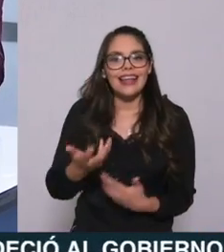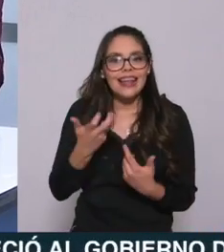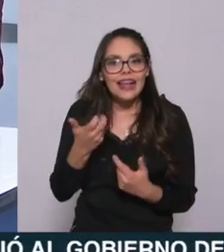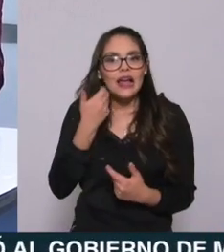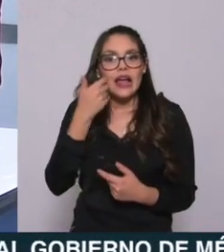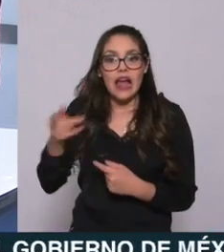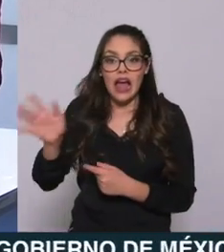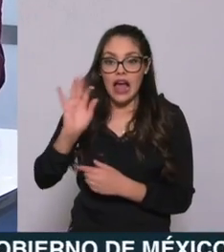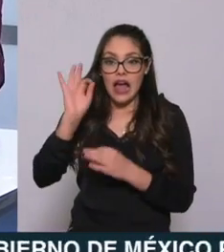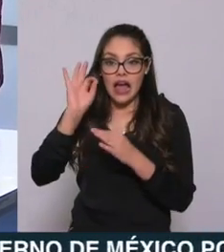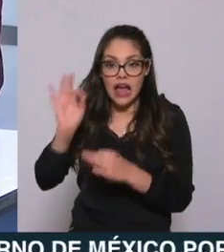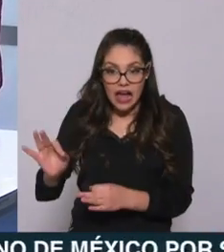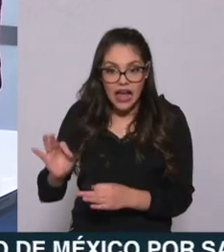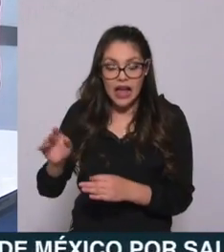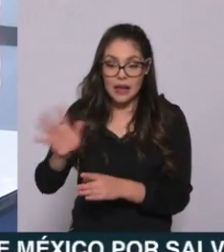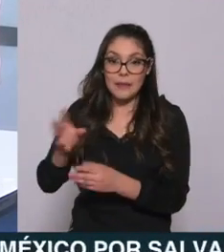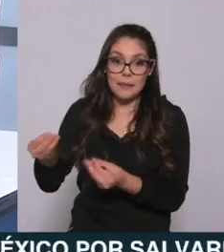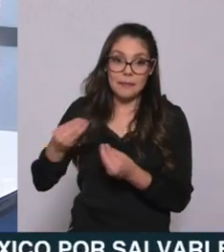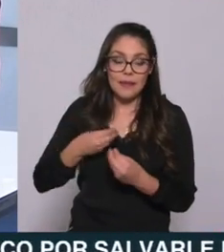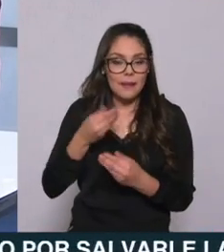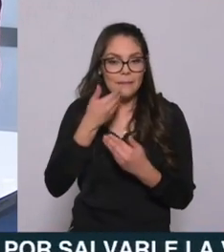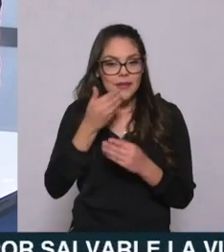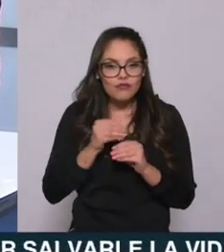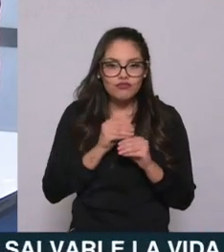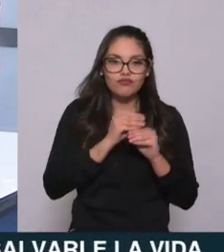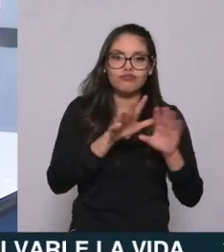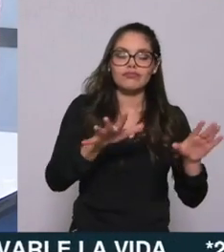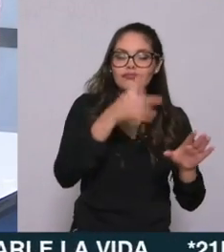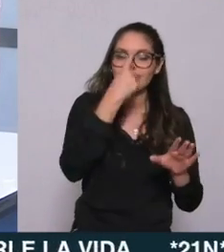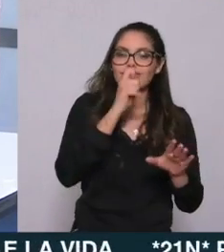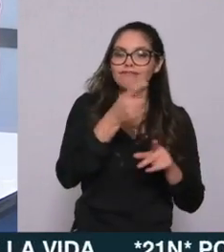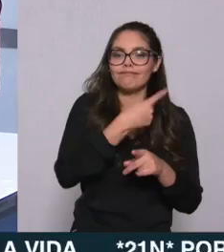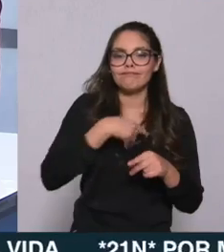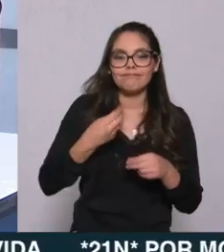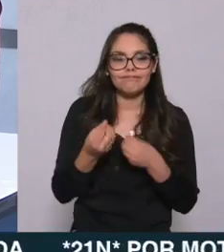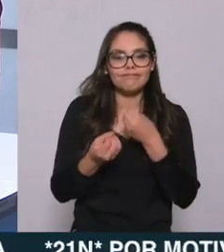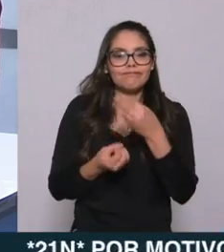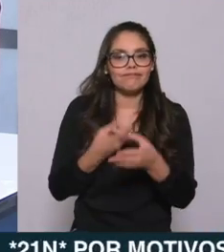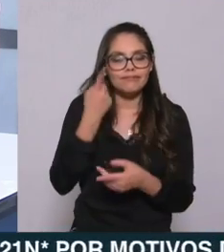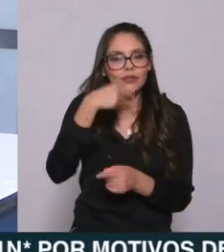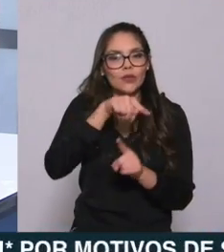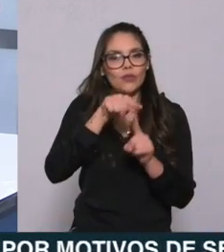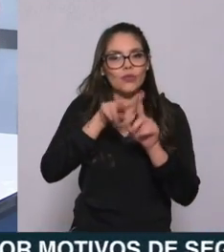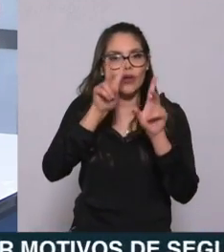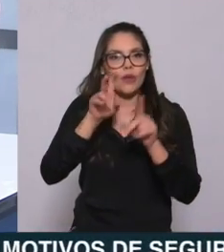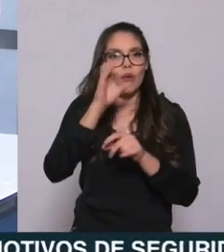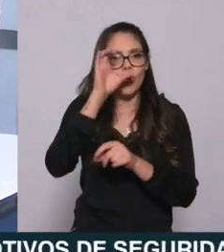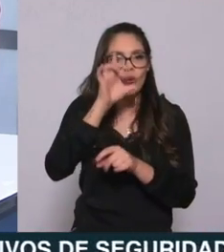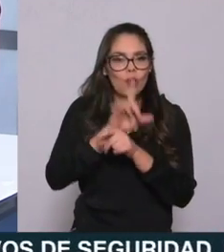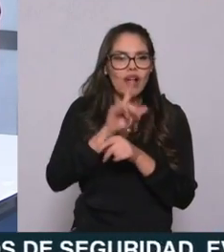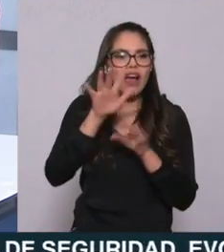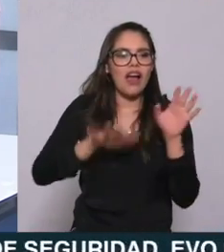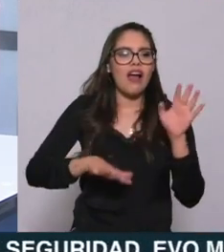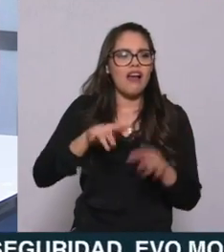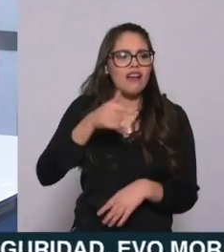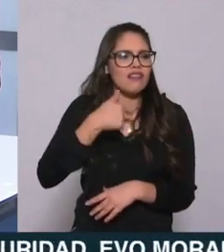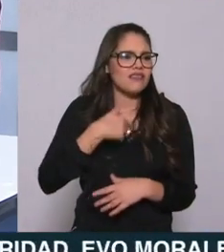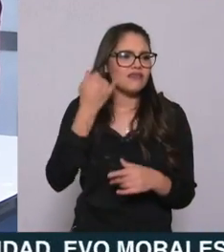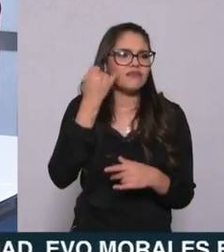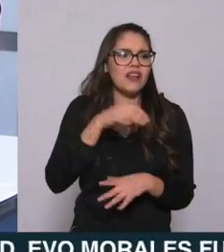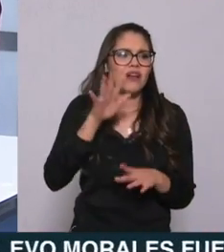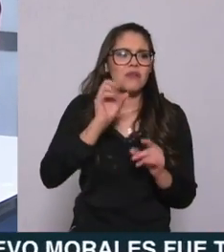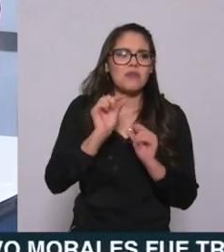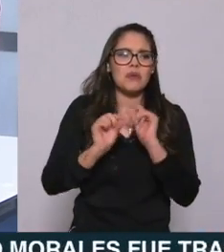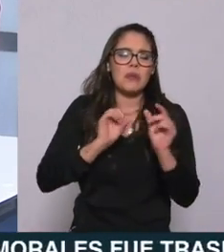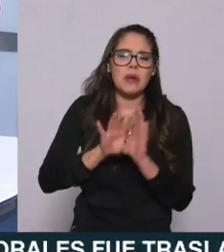haga realidad, queremos compartirlo con la sociedad, queremos aportar precisamente a esta área cultural que de repente decimos es que está